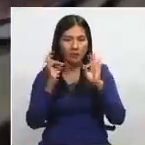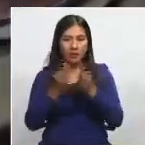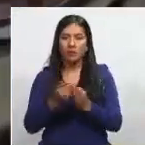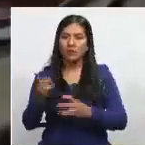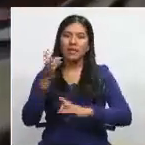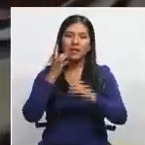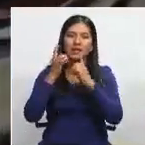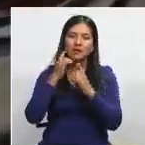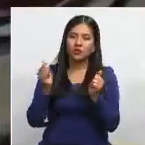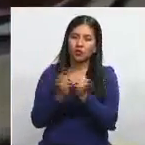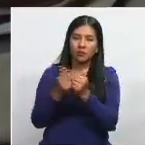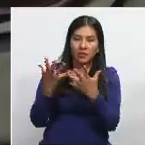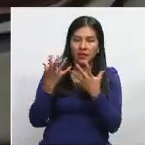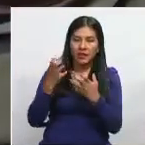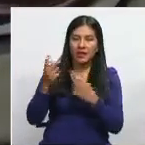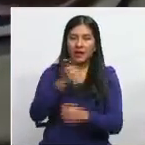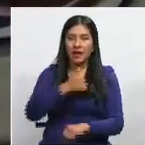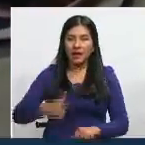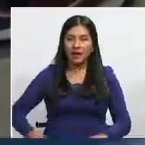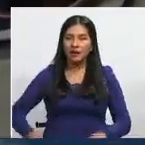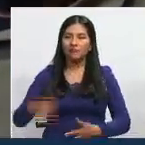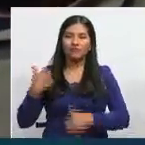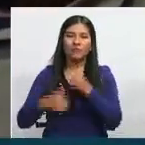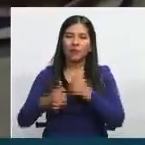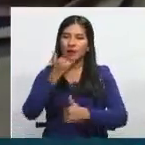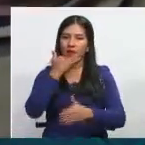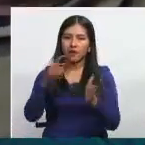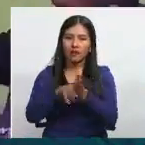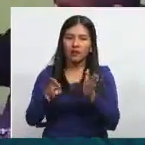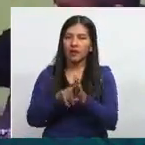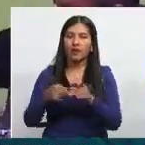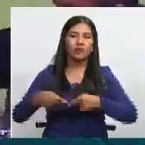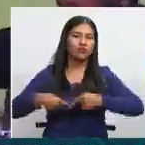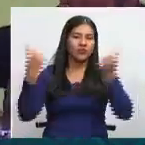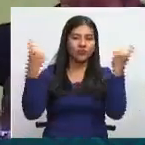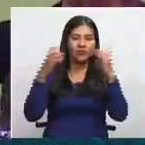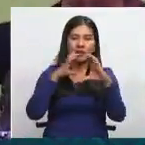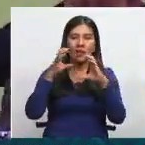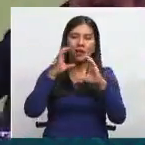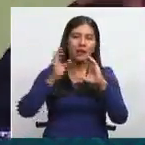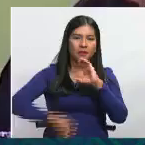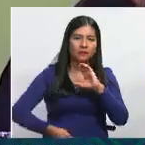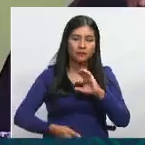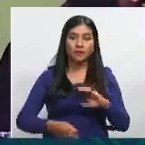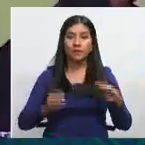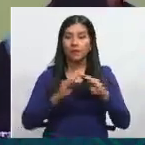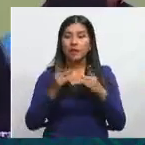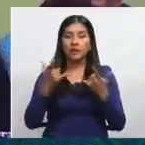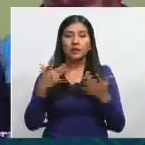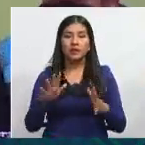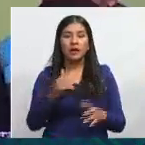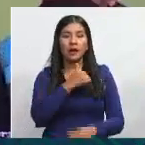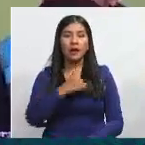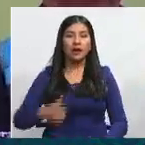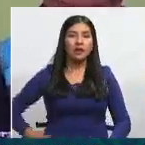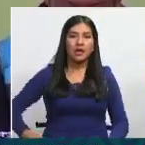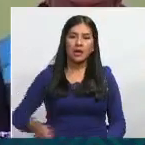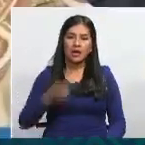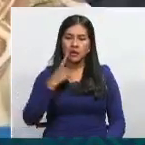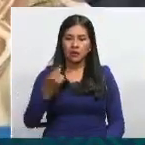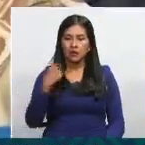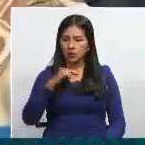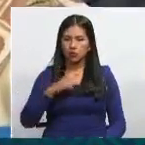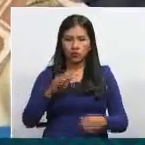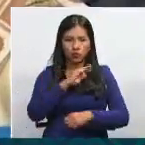con el municipio paseño e ingresaron a una huelga de hambre. Sin embargo, el alcalde de La Paz, Iván Arias, desconoce dicha rotura. Manifestó que el municipio